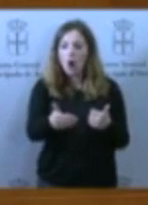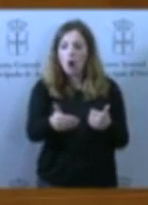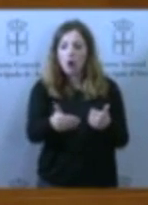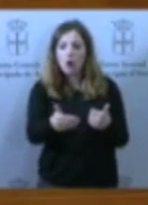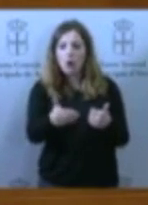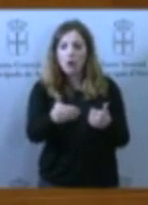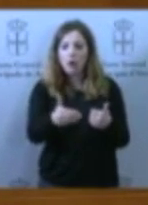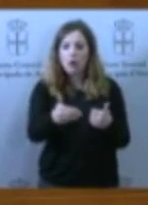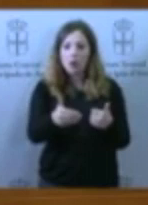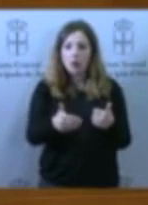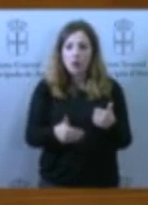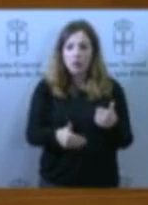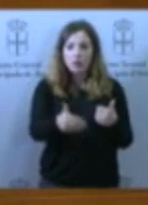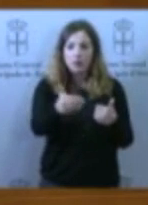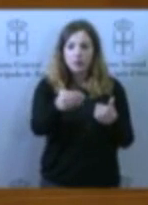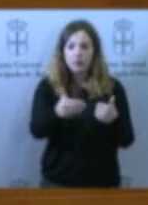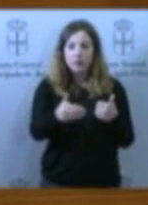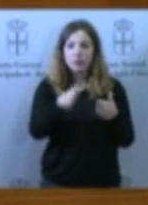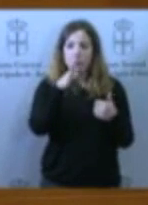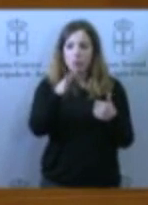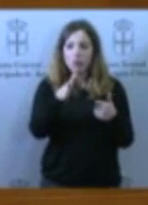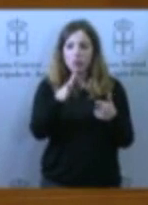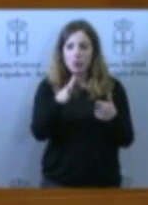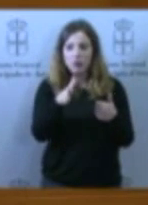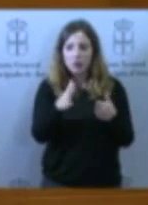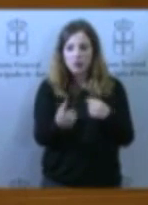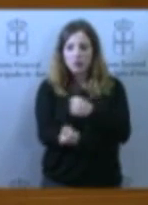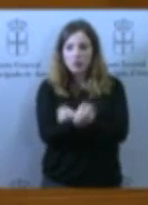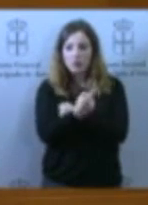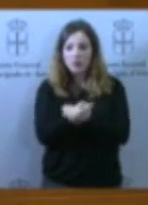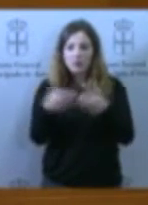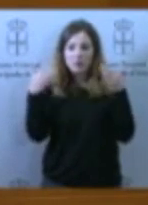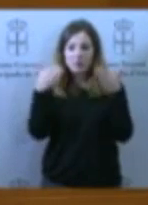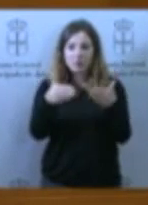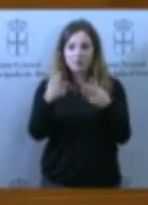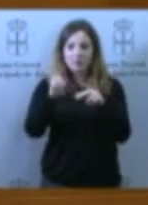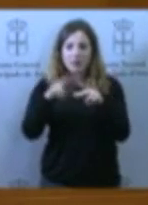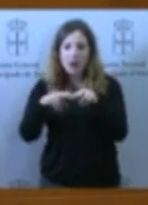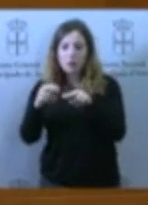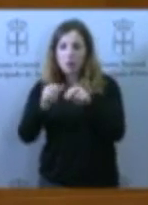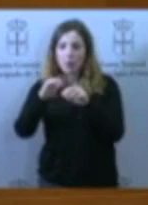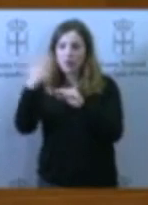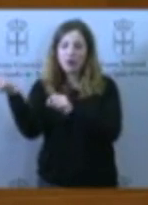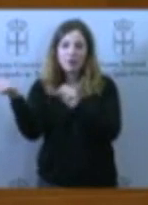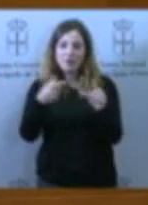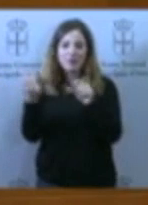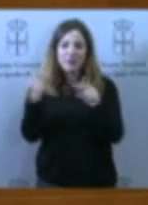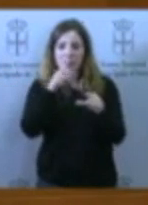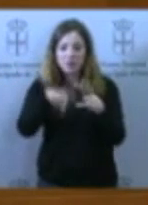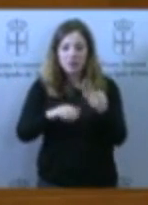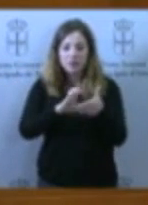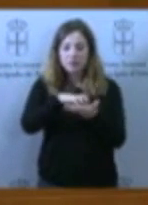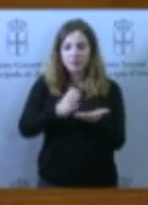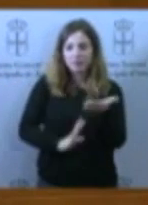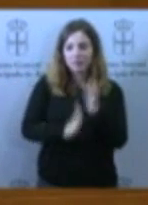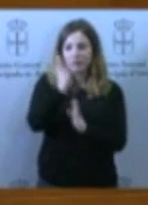cuándo vamos a hablar del puerto del Musel como un puerto granelero dedicado a traer carbón de fuera para que se siga quemando en las térmicas mientras se cierra la minería